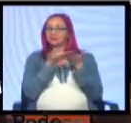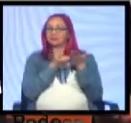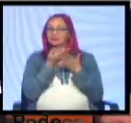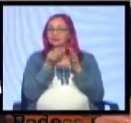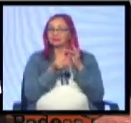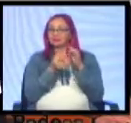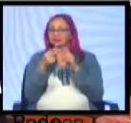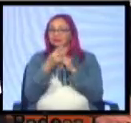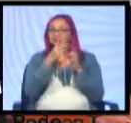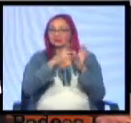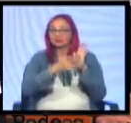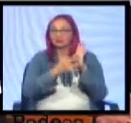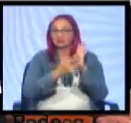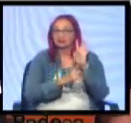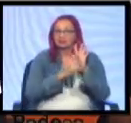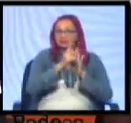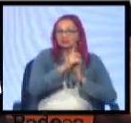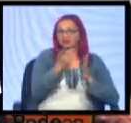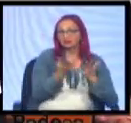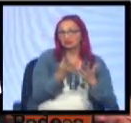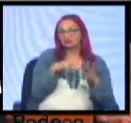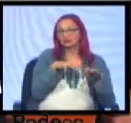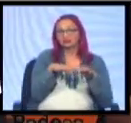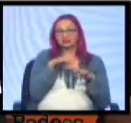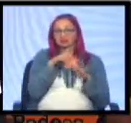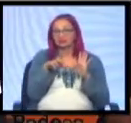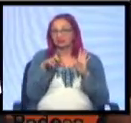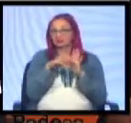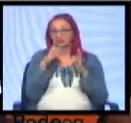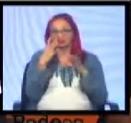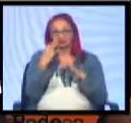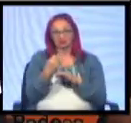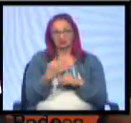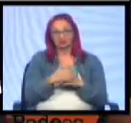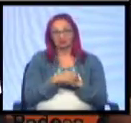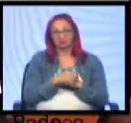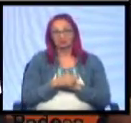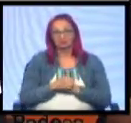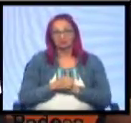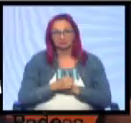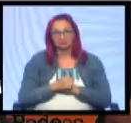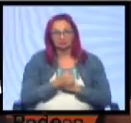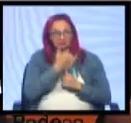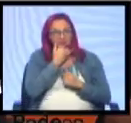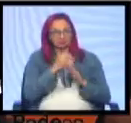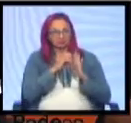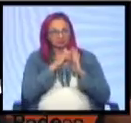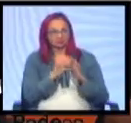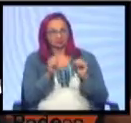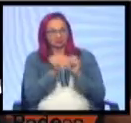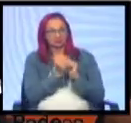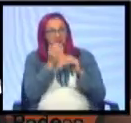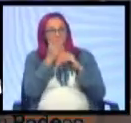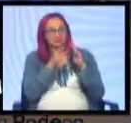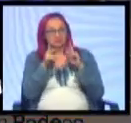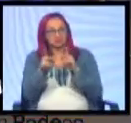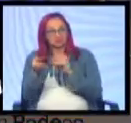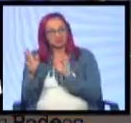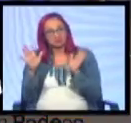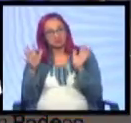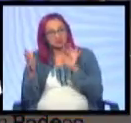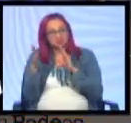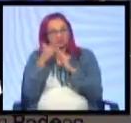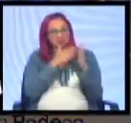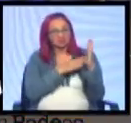tecnológico para desarrollar esas actividades ilegales y no están siendo considerados en esta ley. ¿Qué pasa, por ejemplo, con algunas personas o